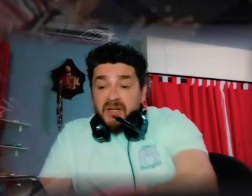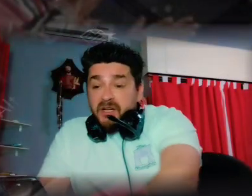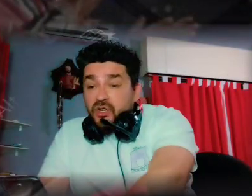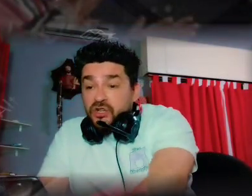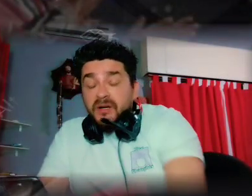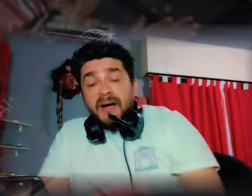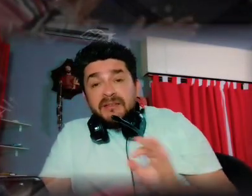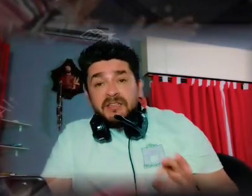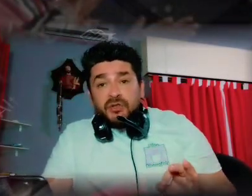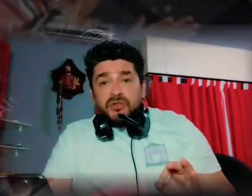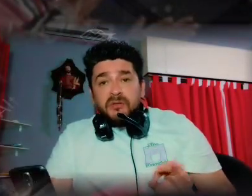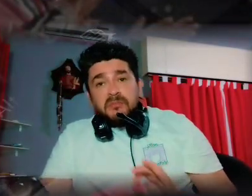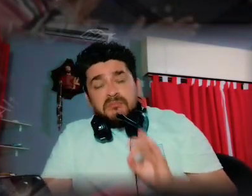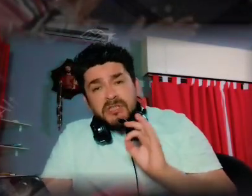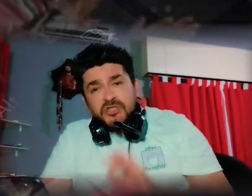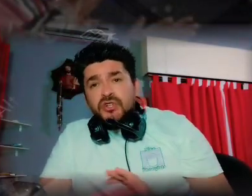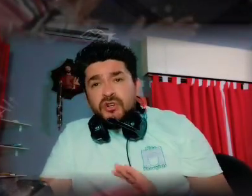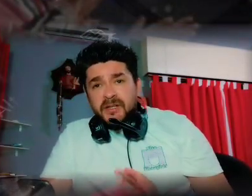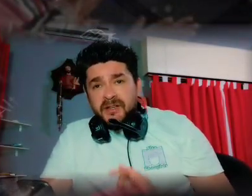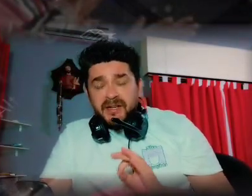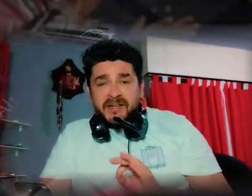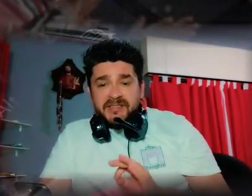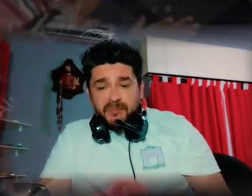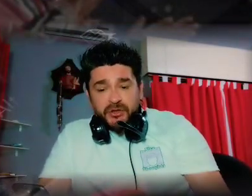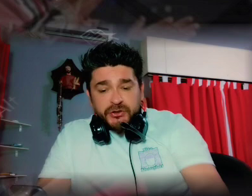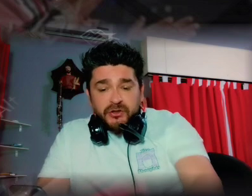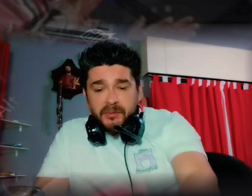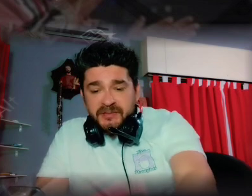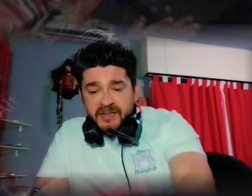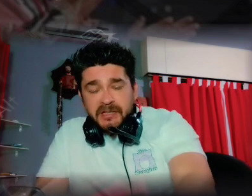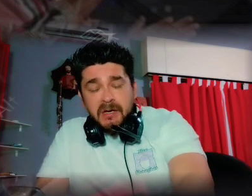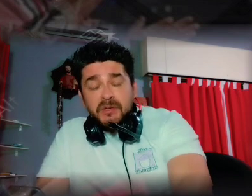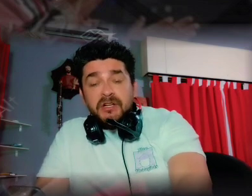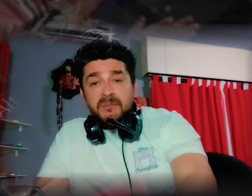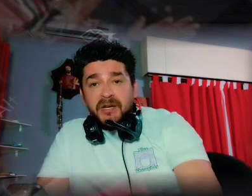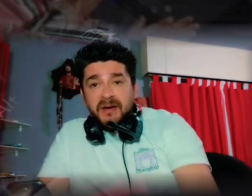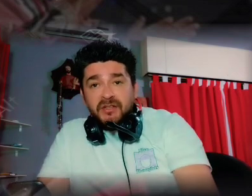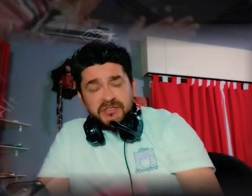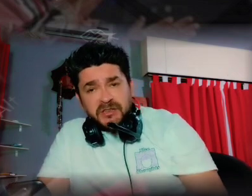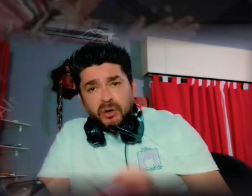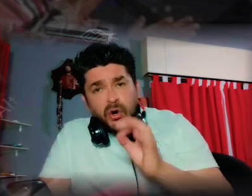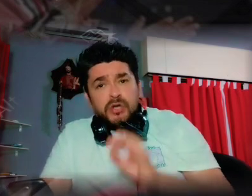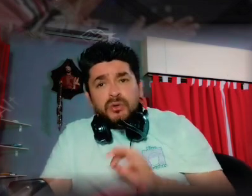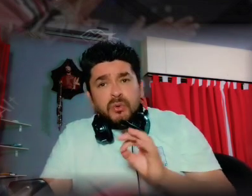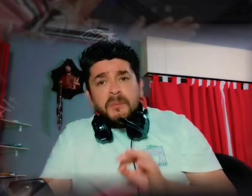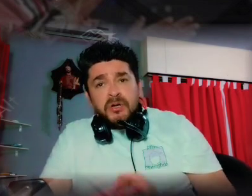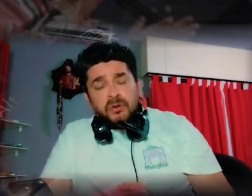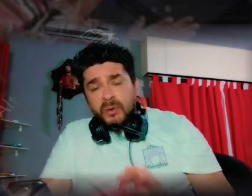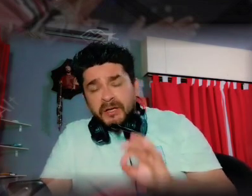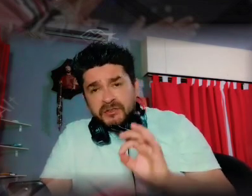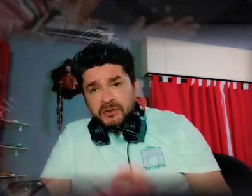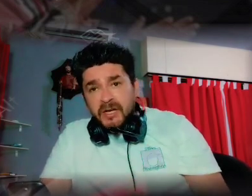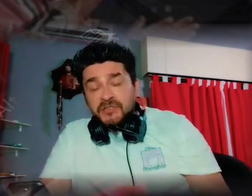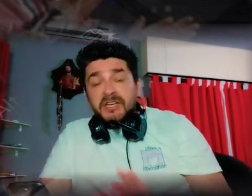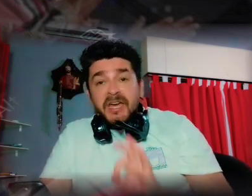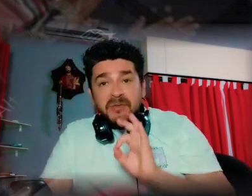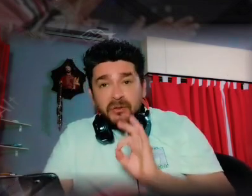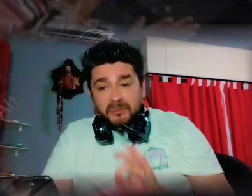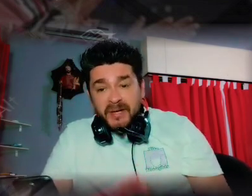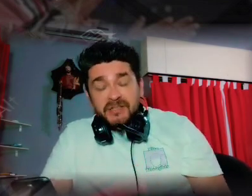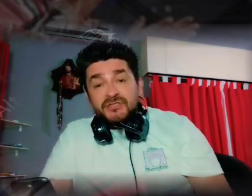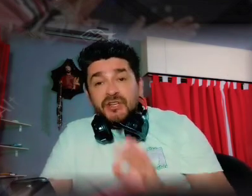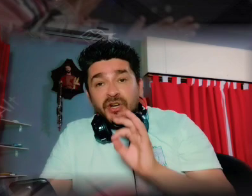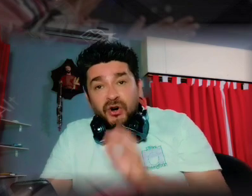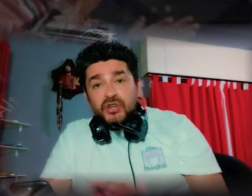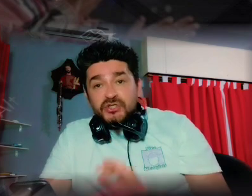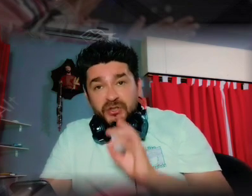Hola gente, ¿todo bien? Loco, ante todo, millones de gracias por todos los mensajes que me enviaron en privado. Sí, hoy cumplo 41 años, es